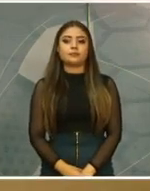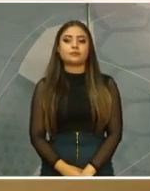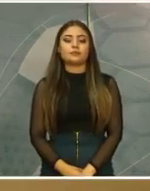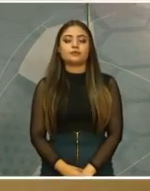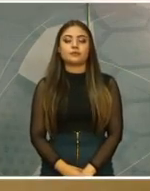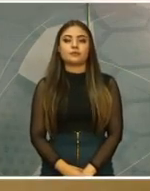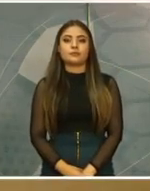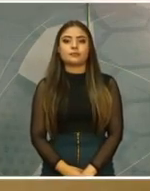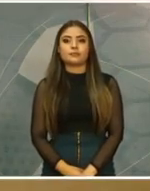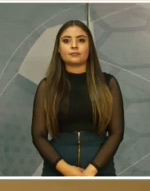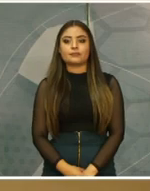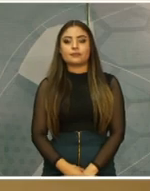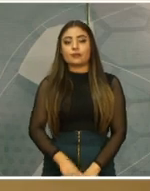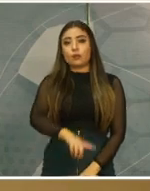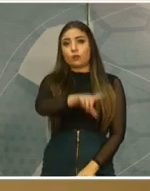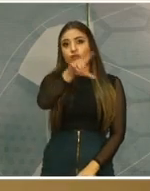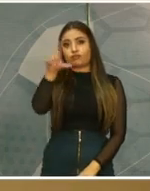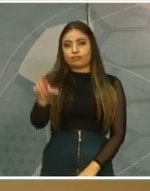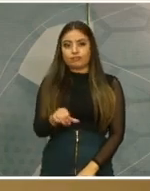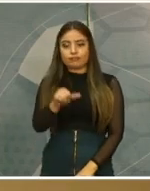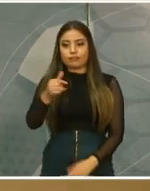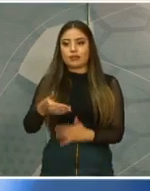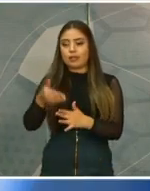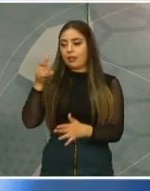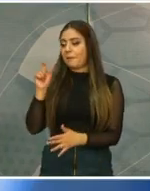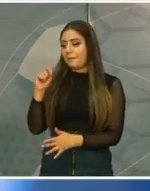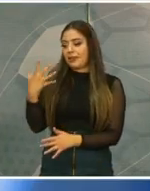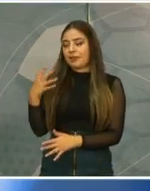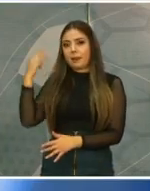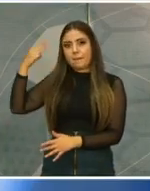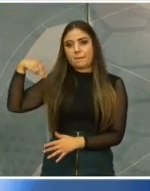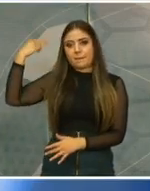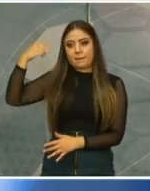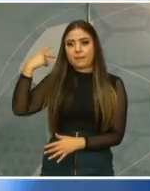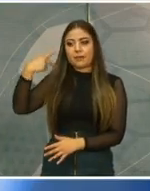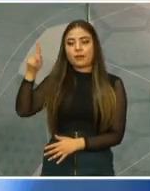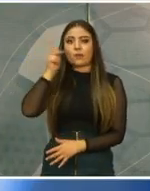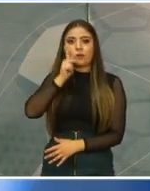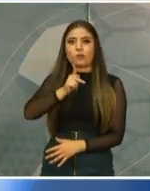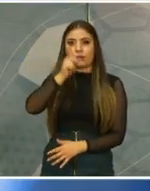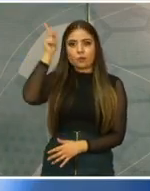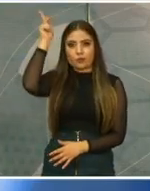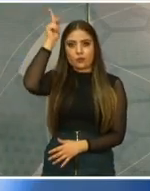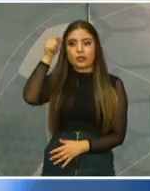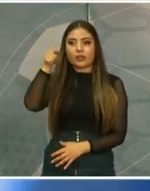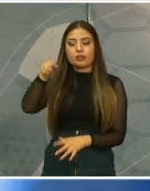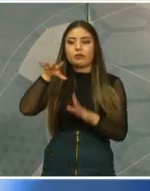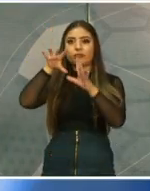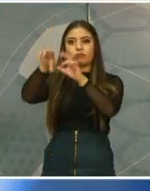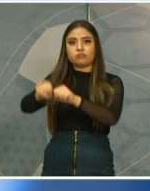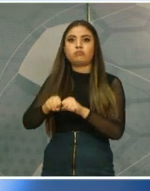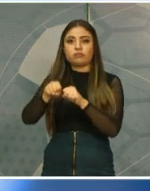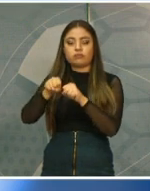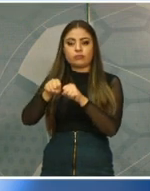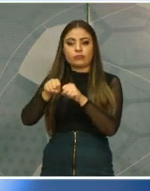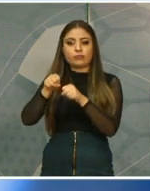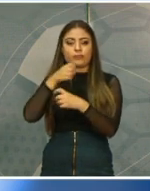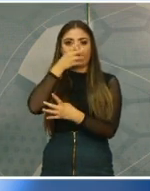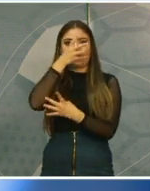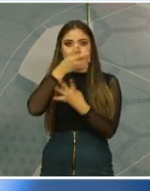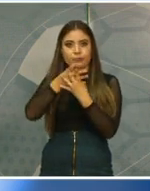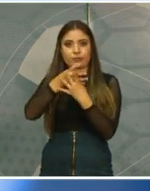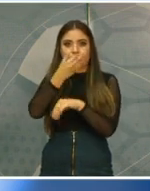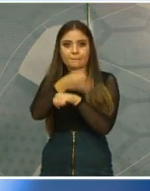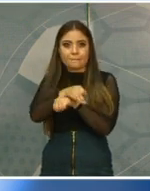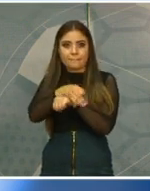Y luego de que el pasado 25 de marzo el sacerdote Martín N. fuera detenido por elementos de la Fiscalía General de